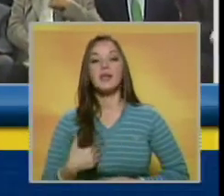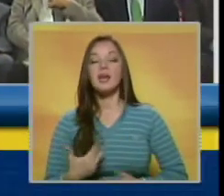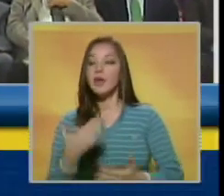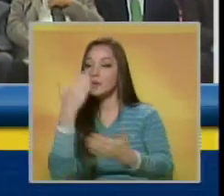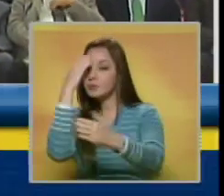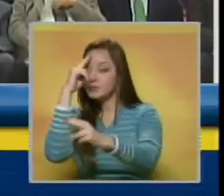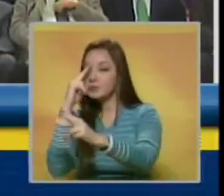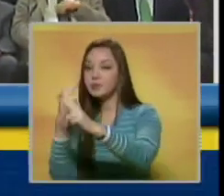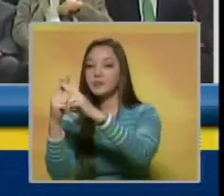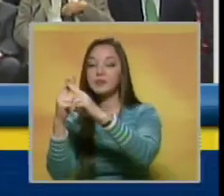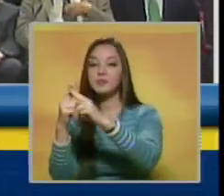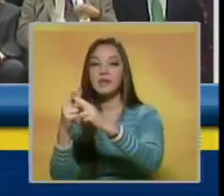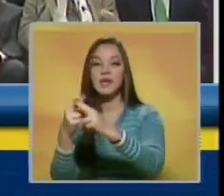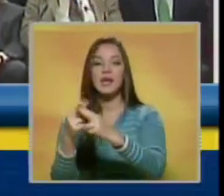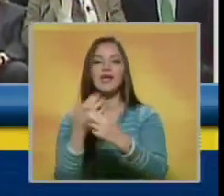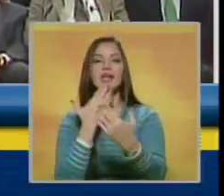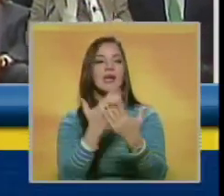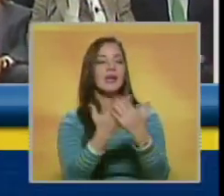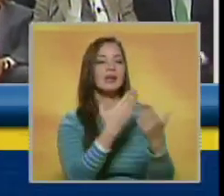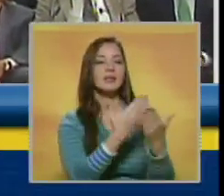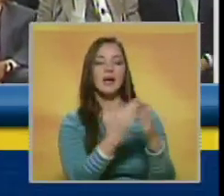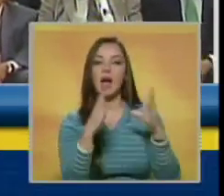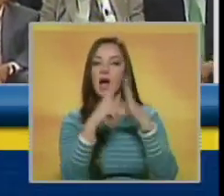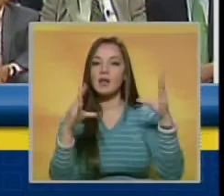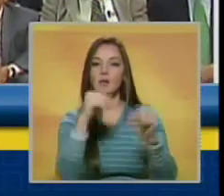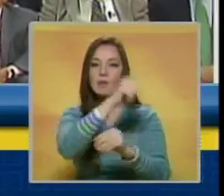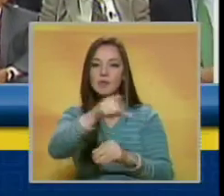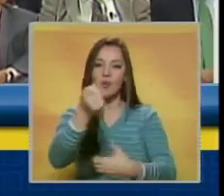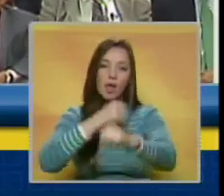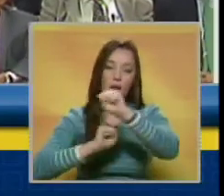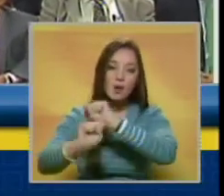a los luchadores populares, sociales,